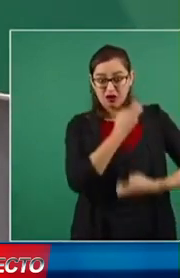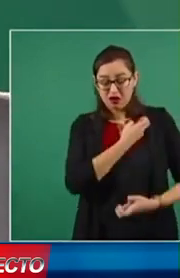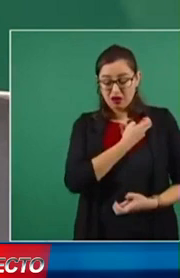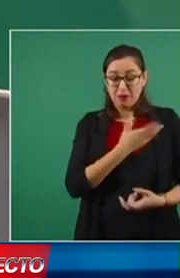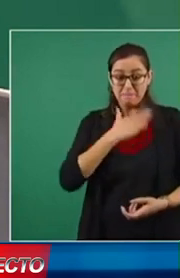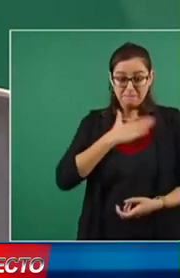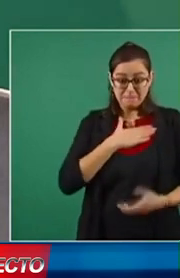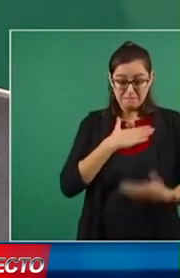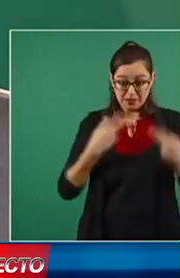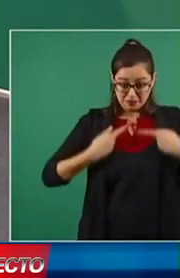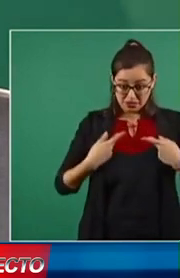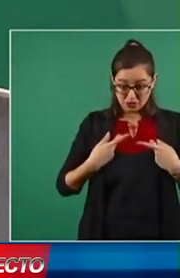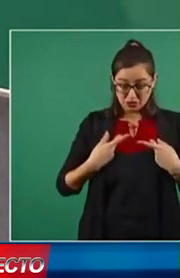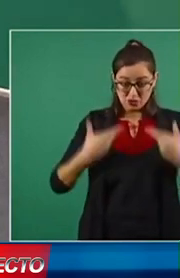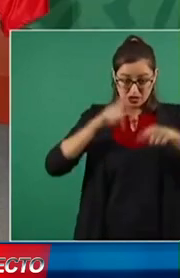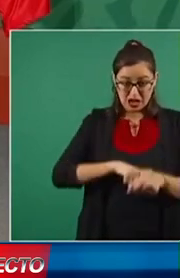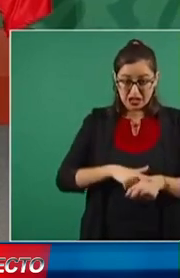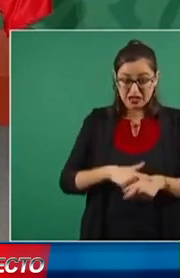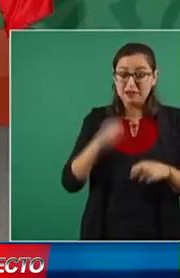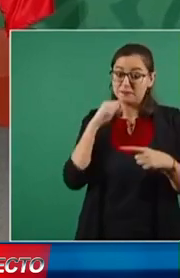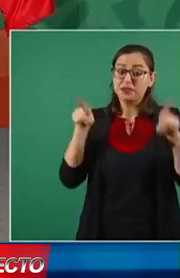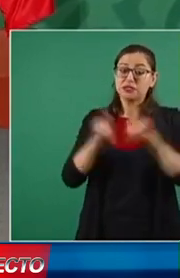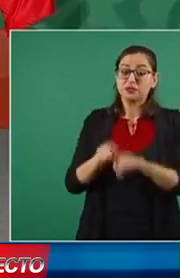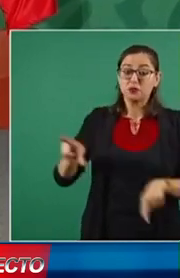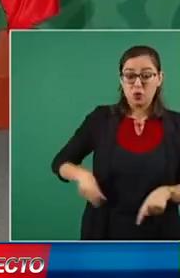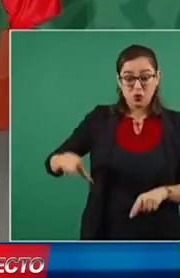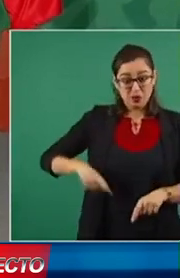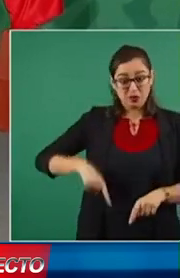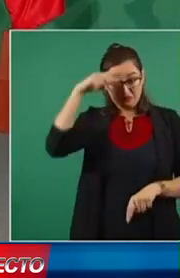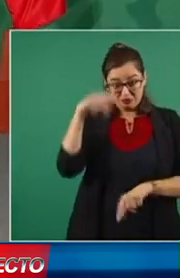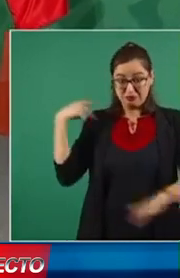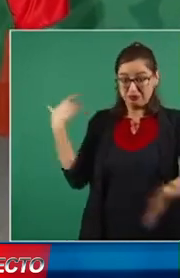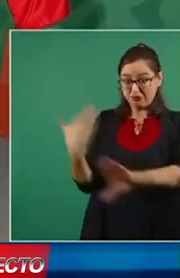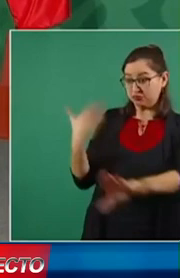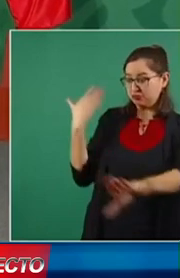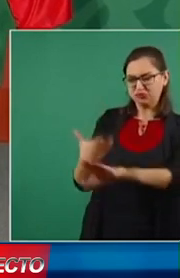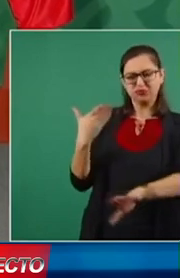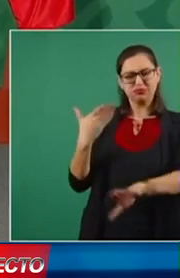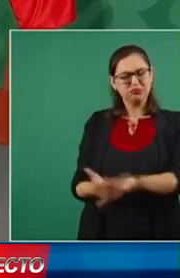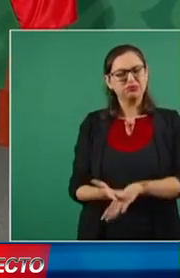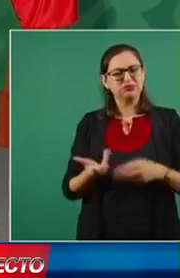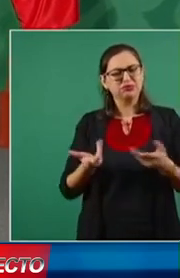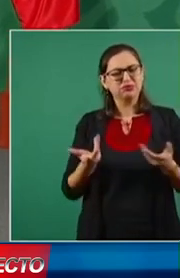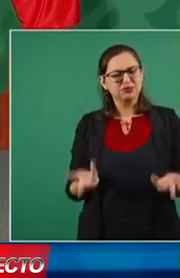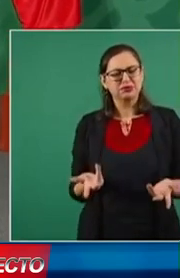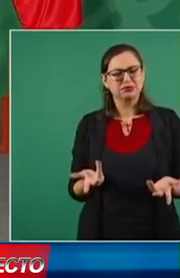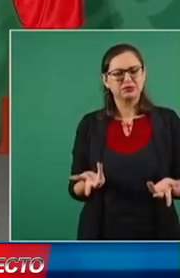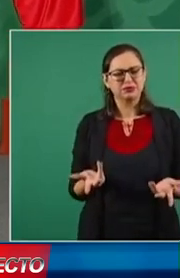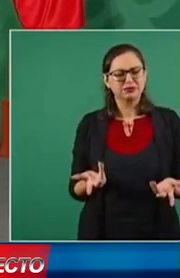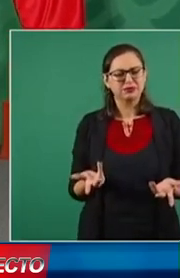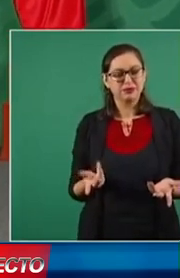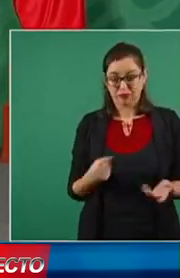de la implementación del programa Mais Médicos en el Brasil. un caso tan serio que ha llevado a la